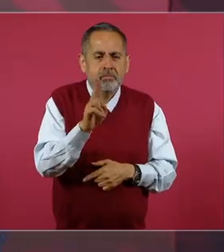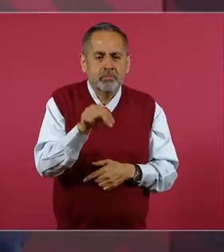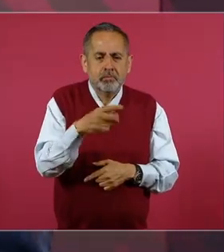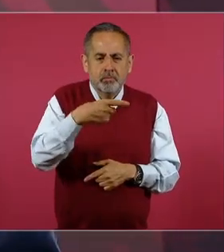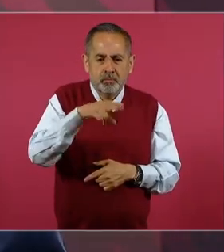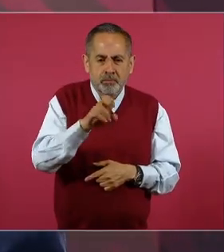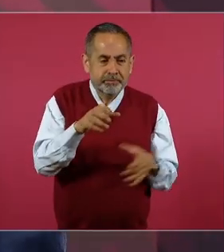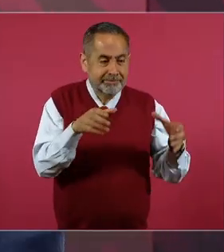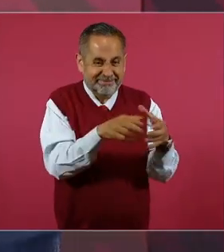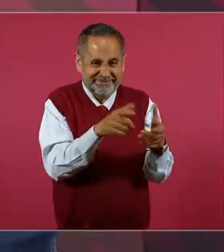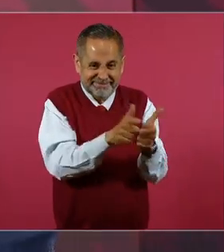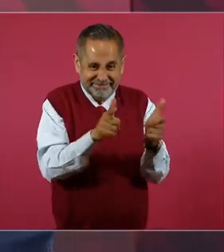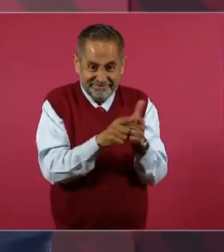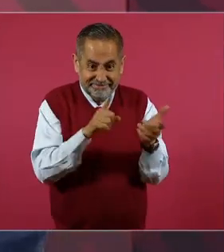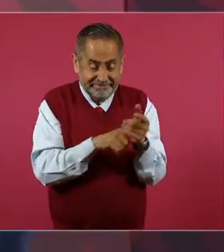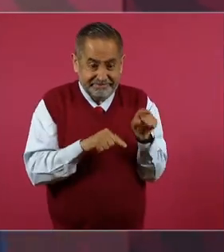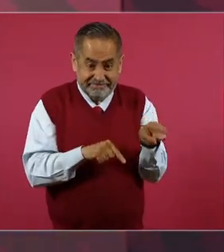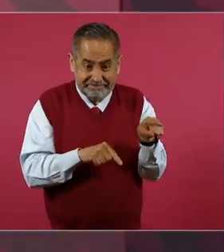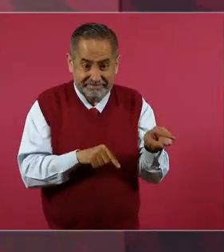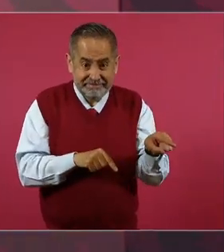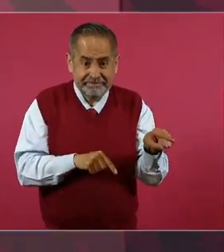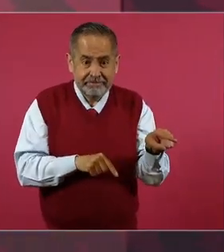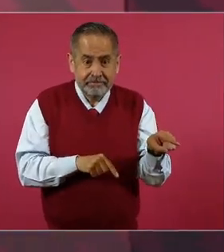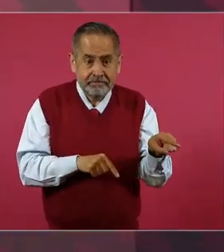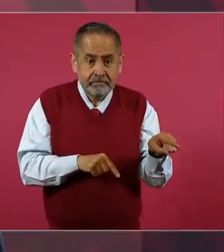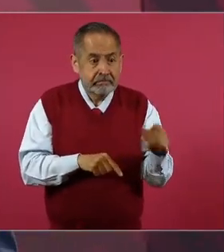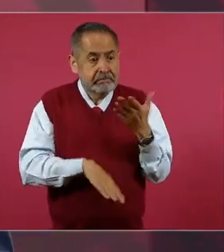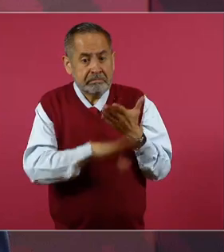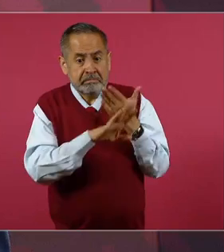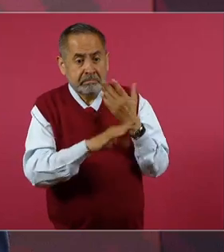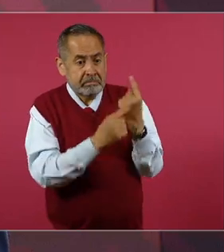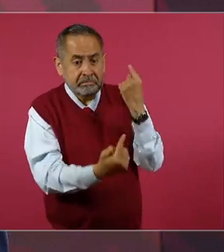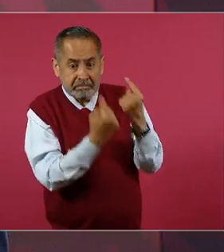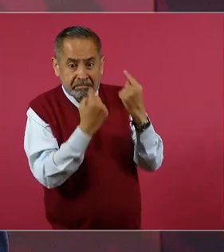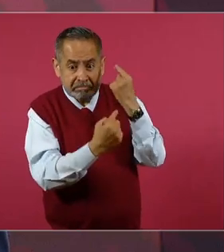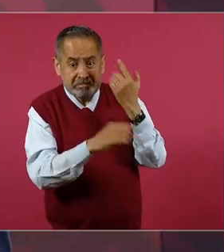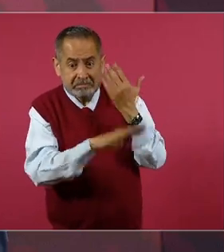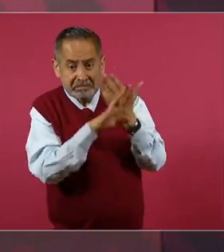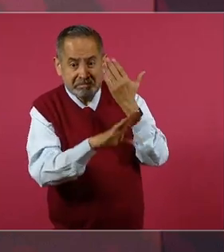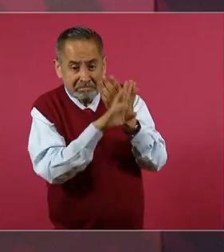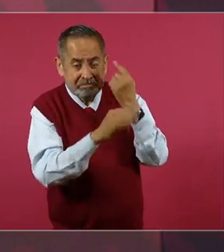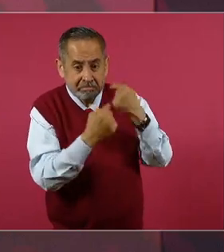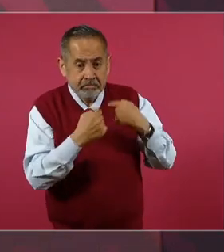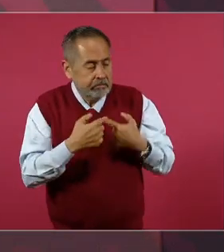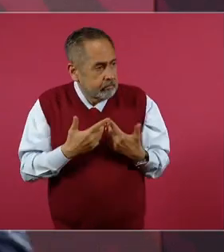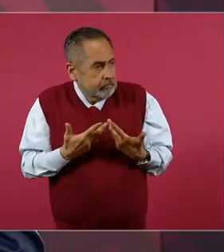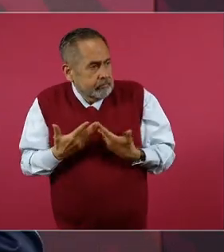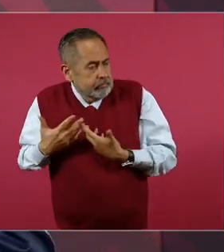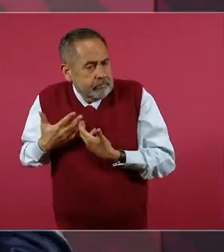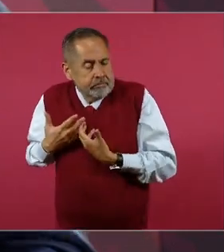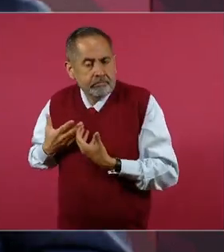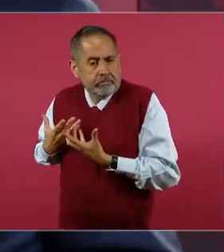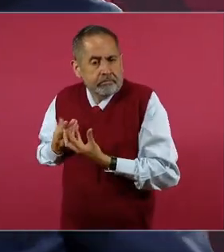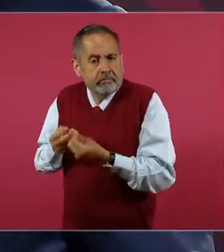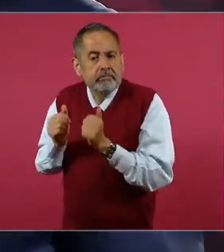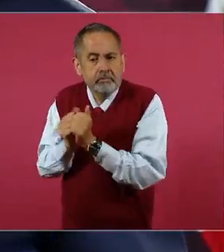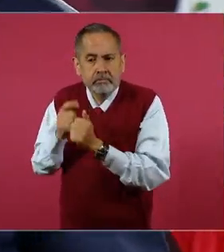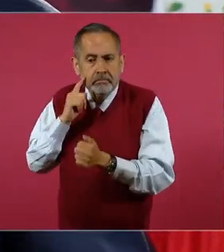empieza a hostigarnos. Iba yo con Beatriz